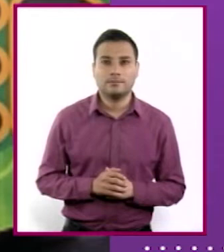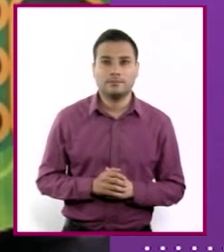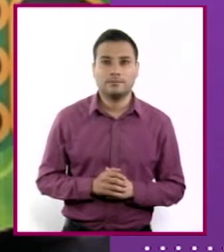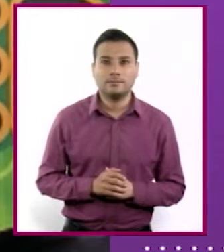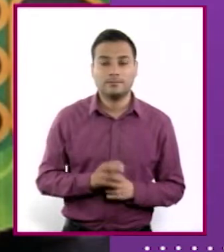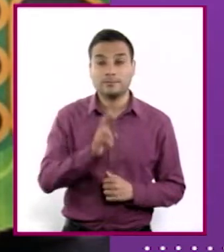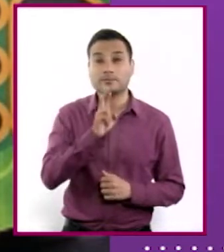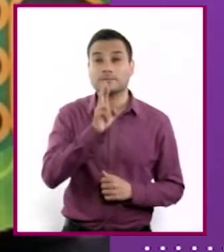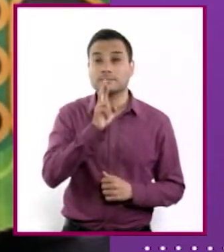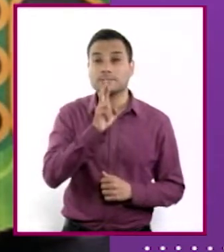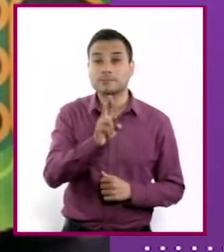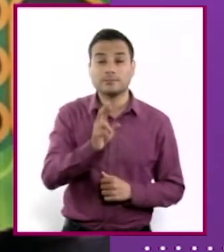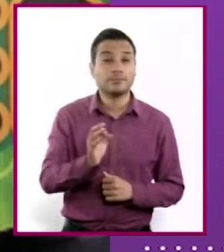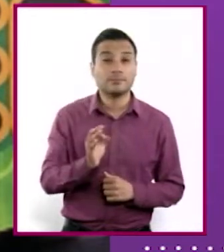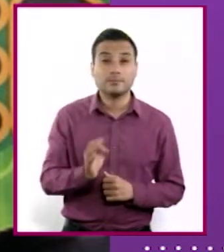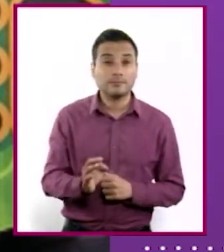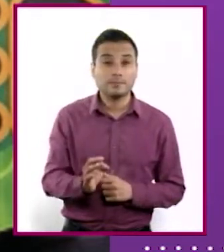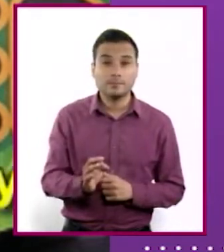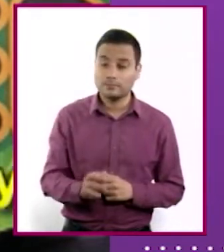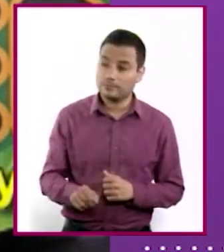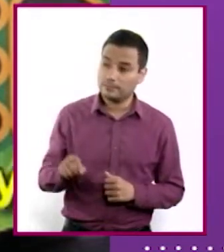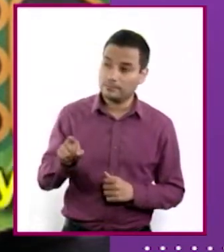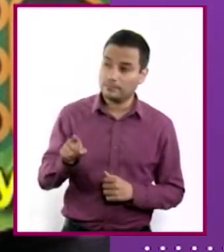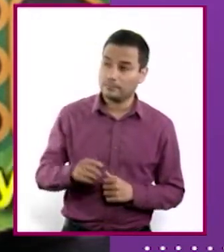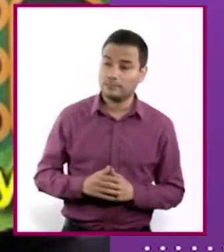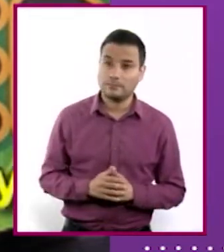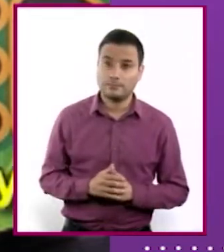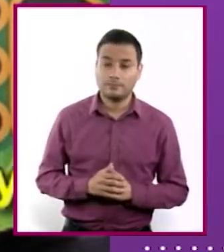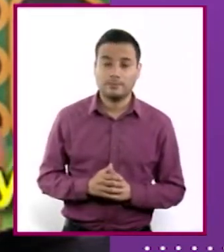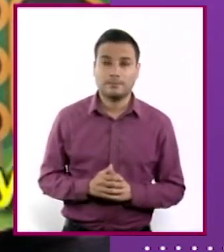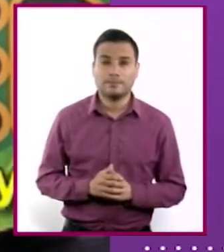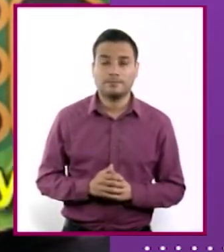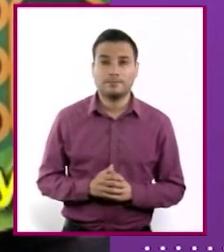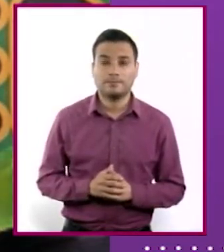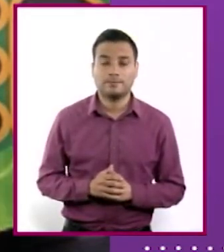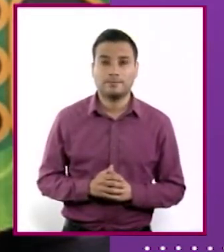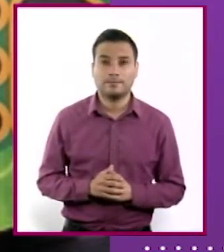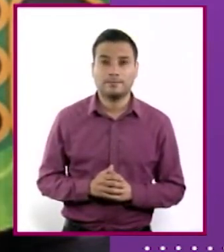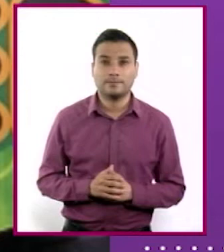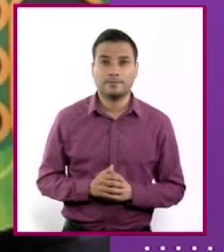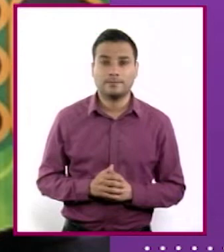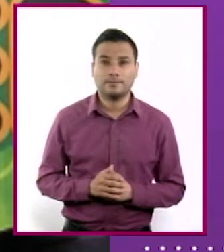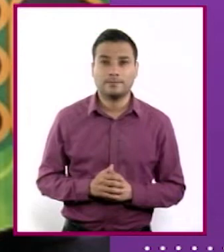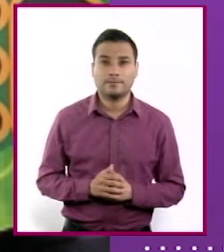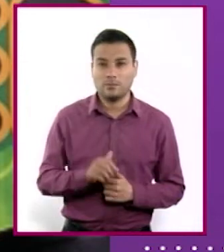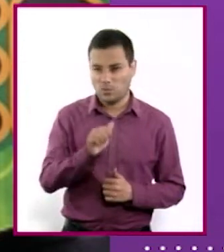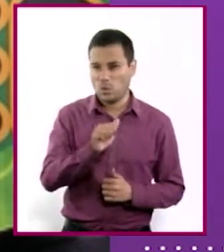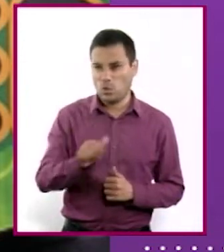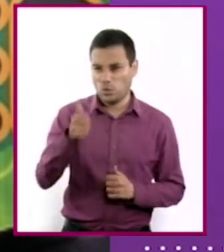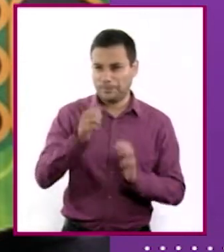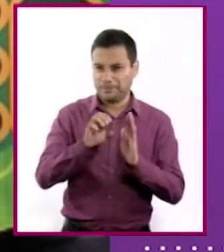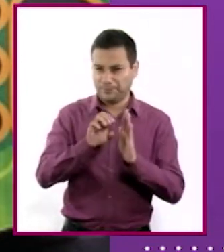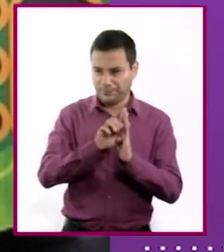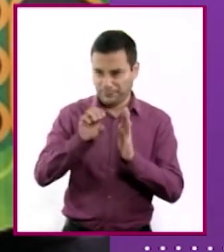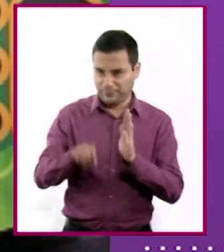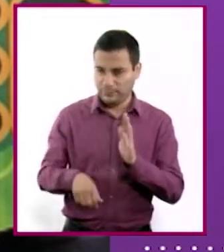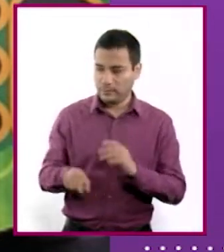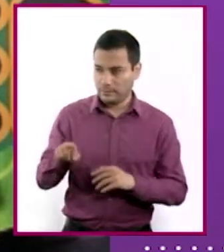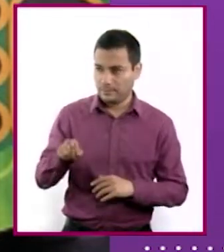La frase en pasado quedaría así. We washed the car yesterday. Una más antes de